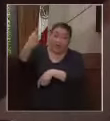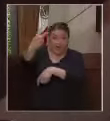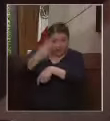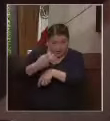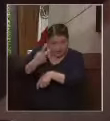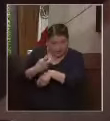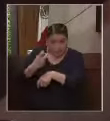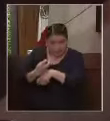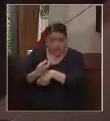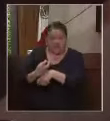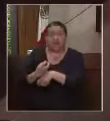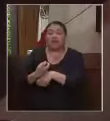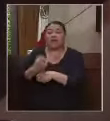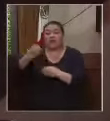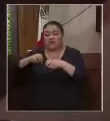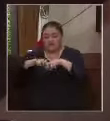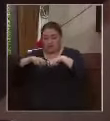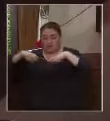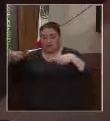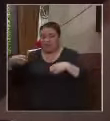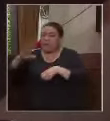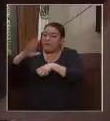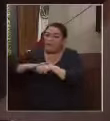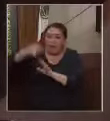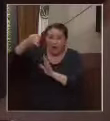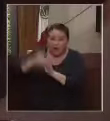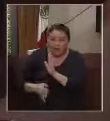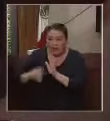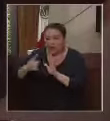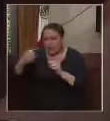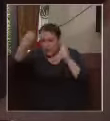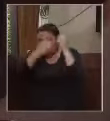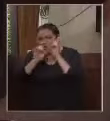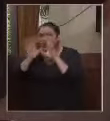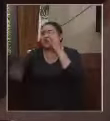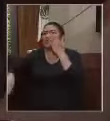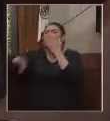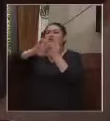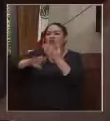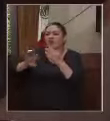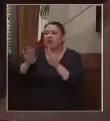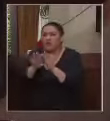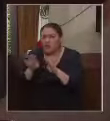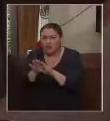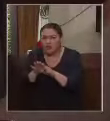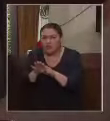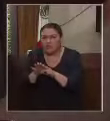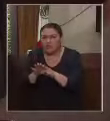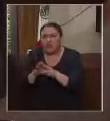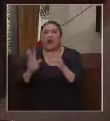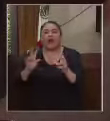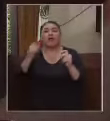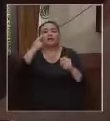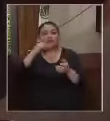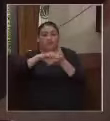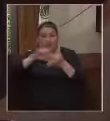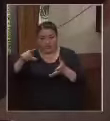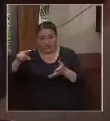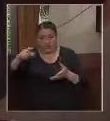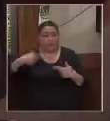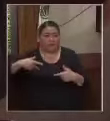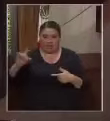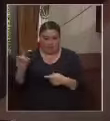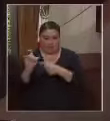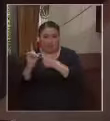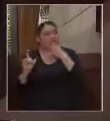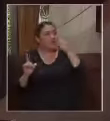cual justamente se amplía la forma de analizar los agravios a la causa en el pedir, esto es, la simple lesión.